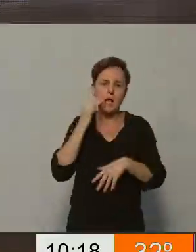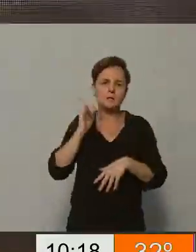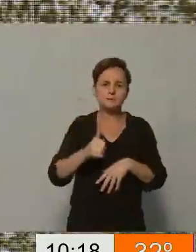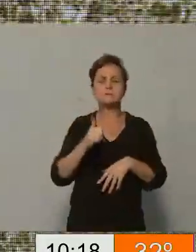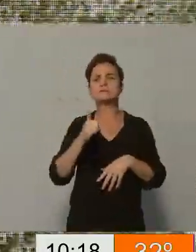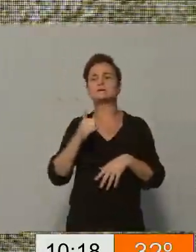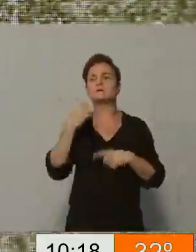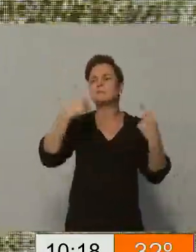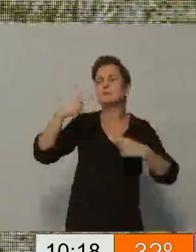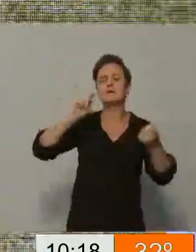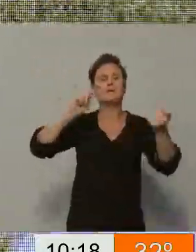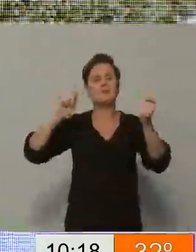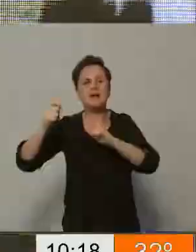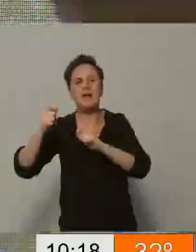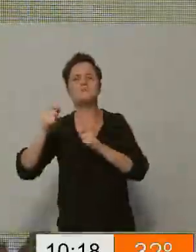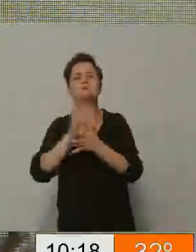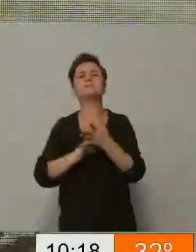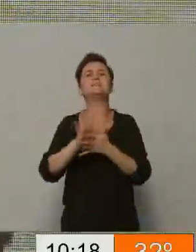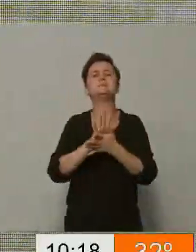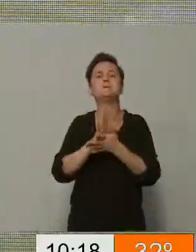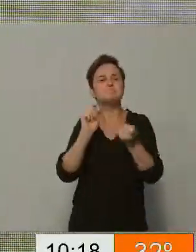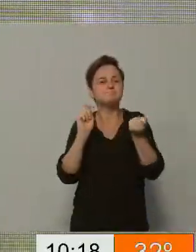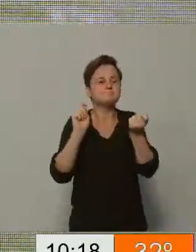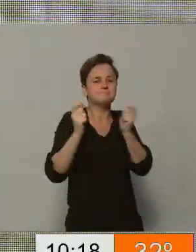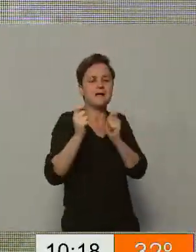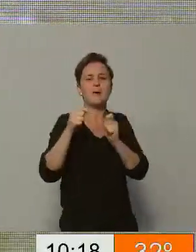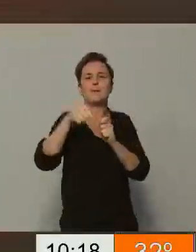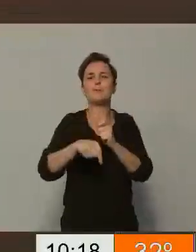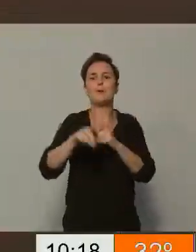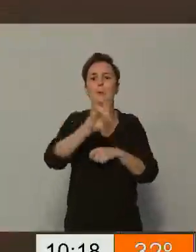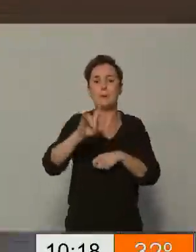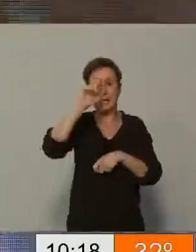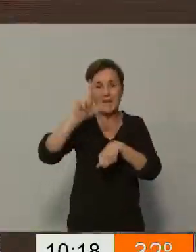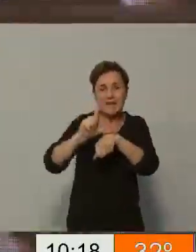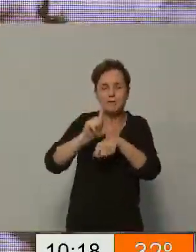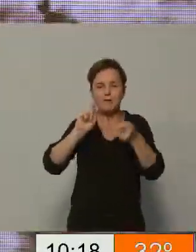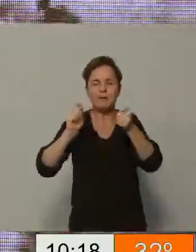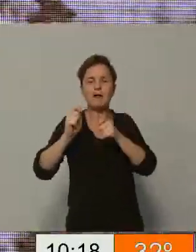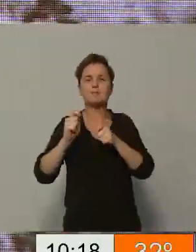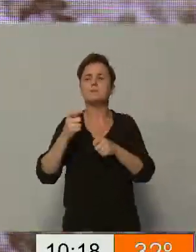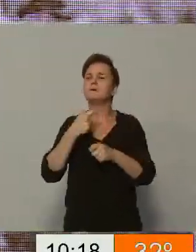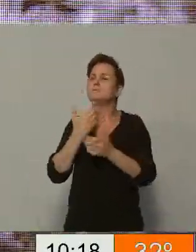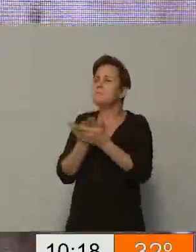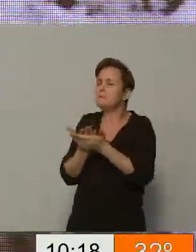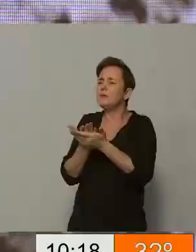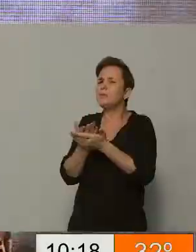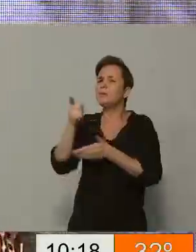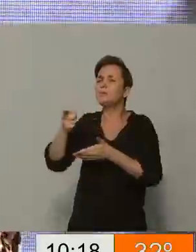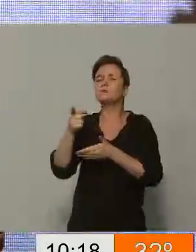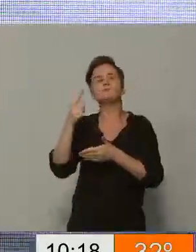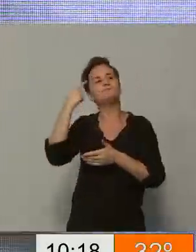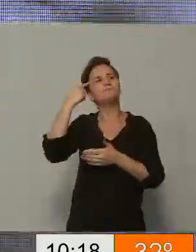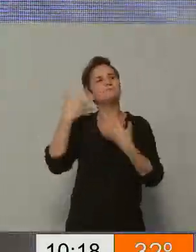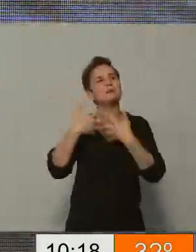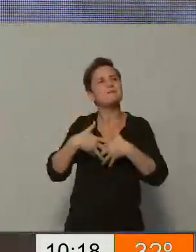los diferentes cambios, de las diferentes adaptaciones que tuvo que hacer la UNL. Y en este sentido te quiero pedir que realices un